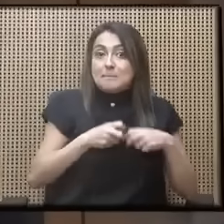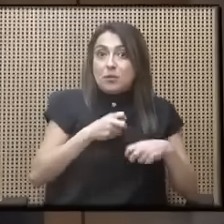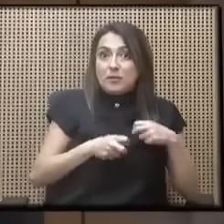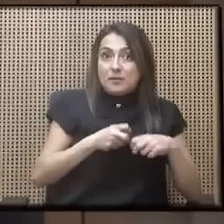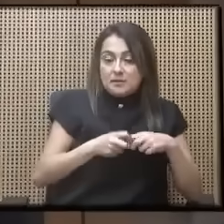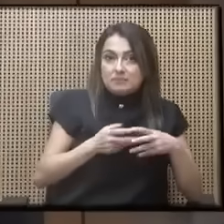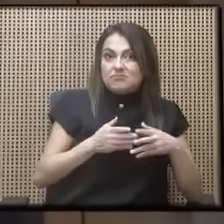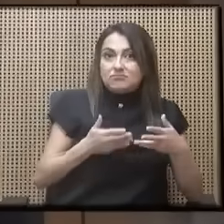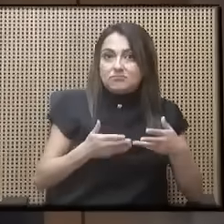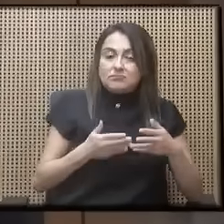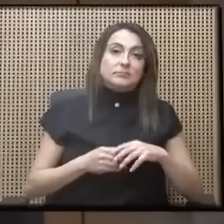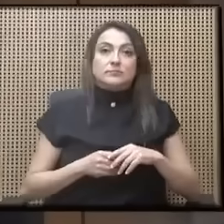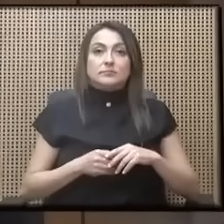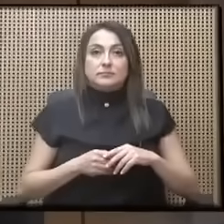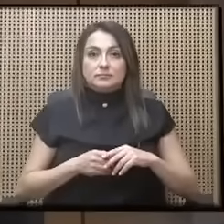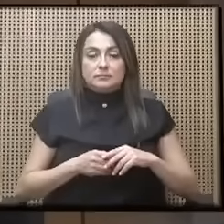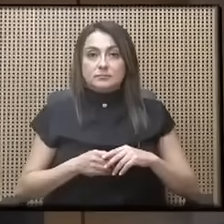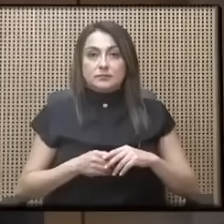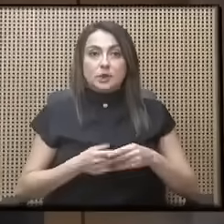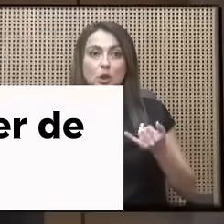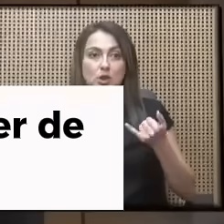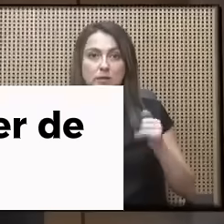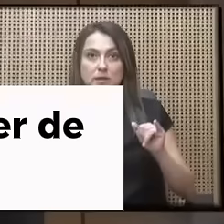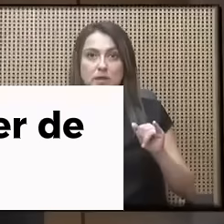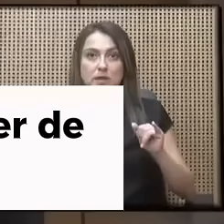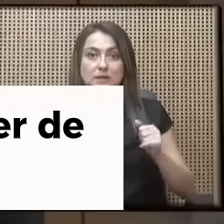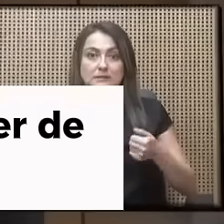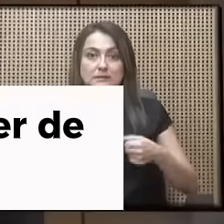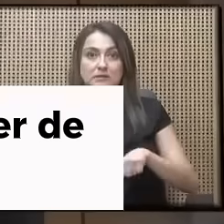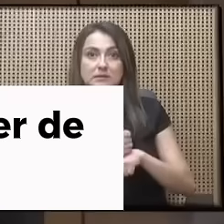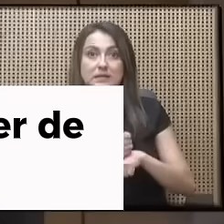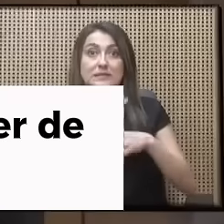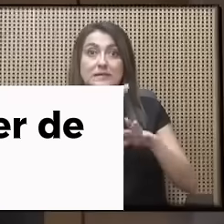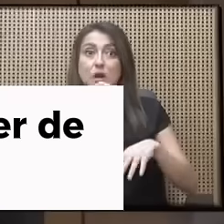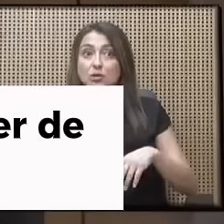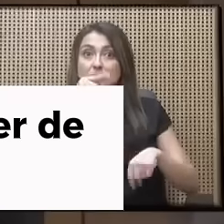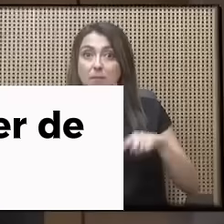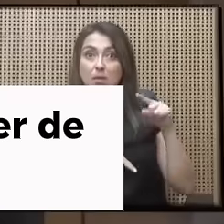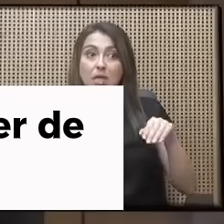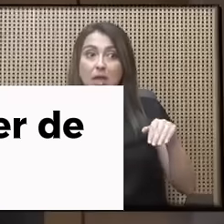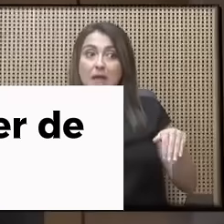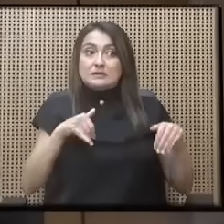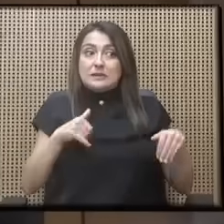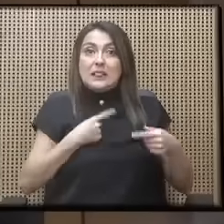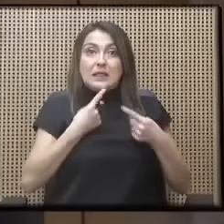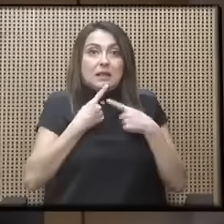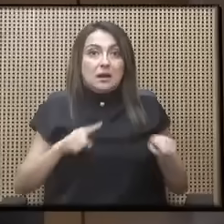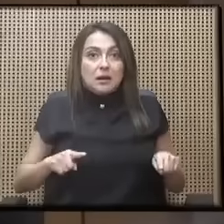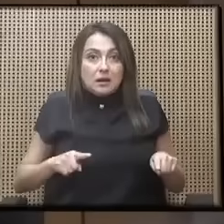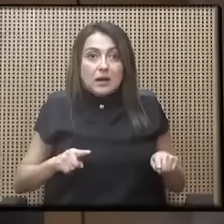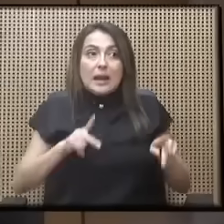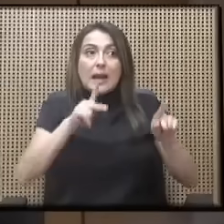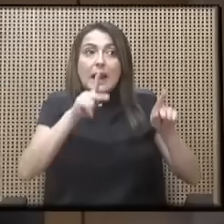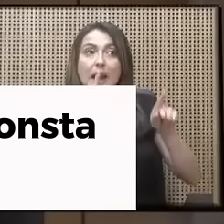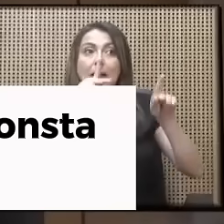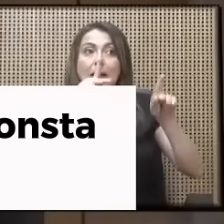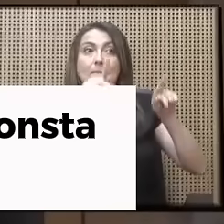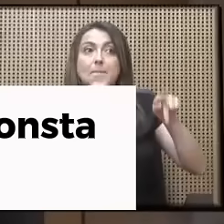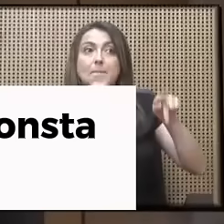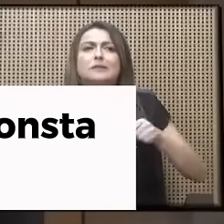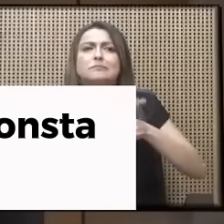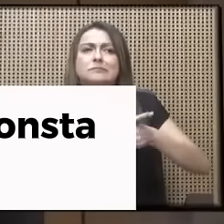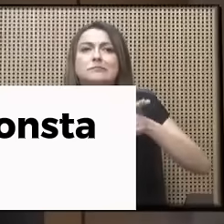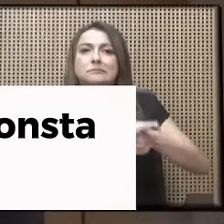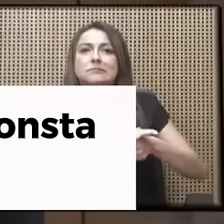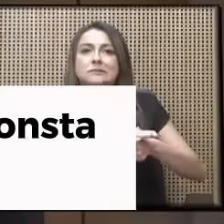está en que aún estableciendo que ya no se puede abstener de declarar, la persona puede seguir